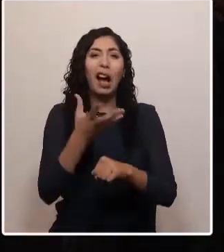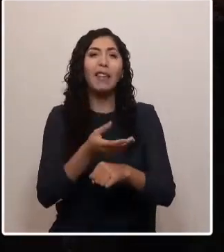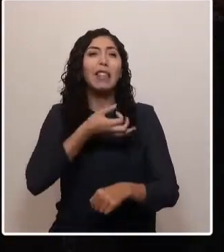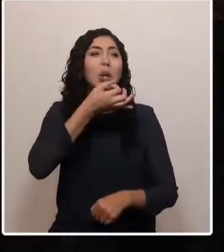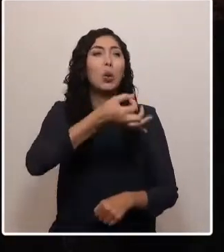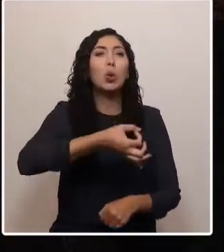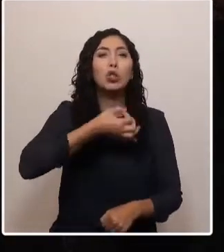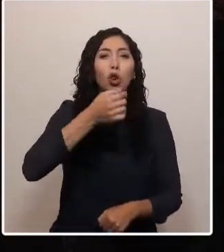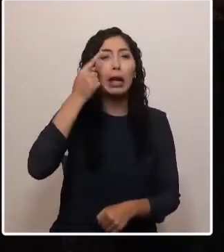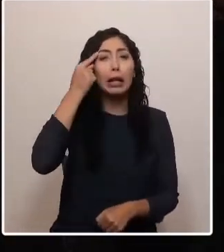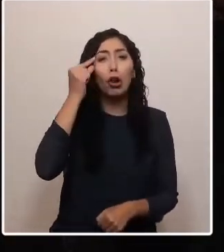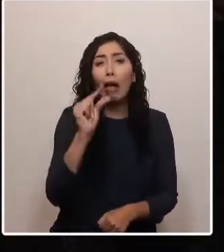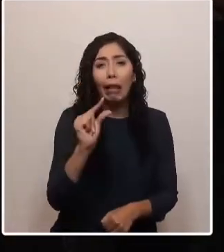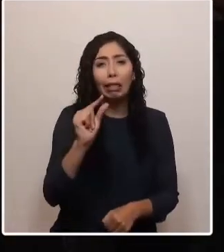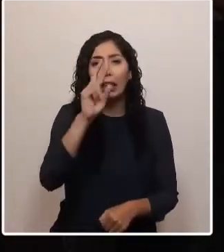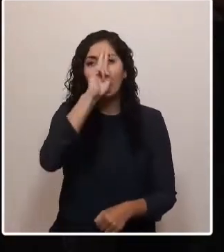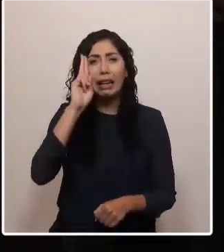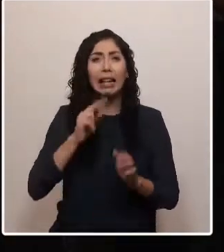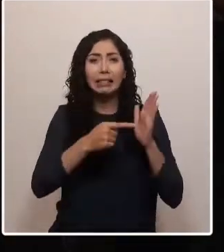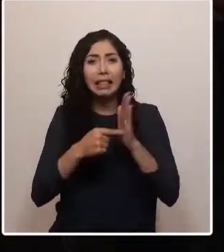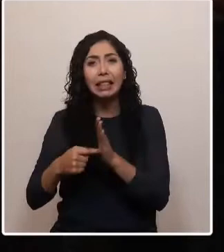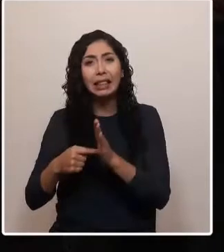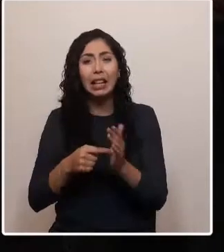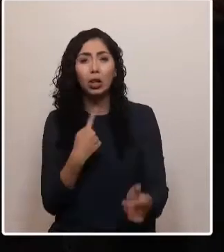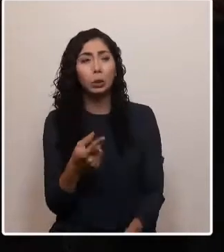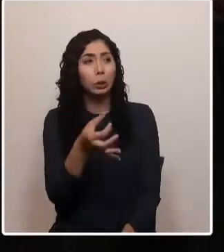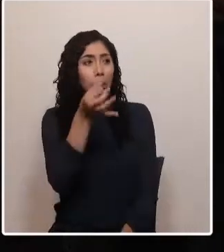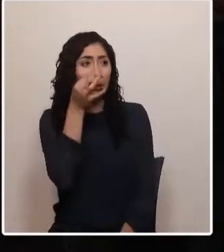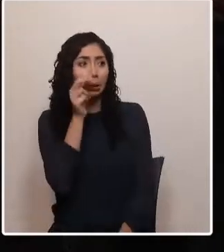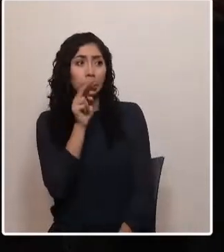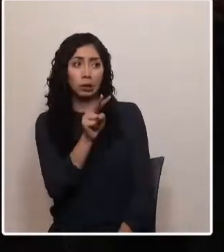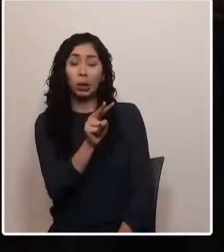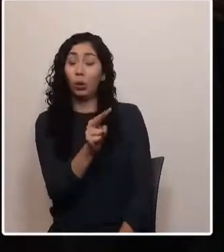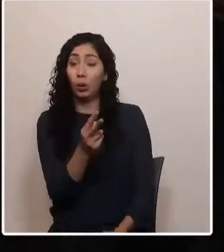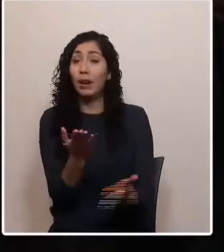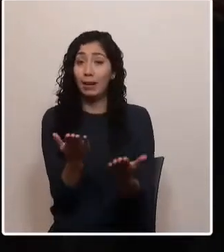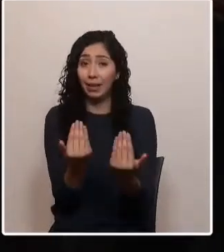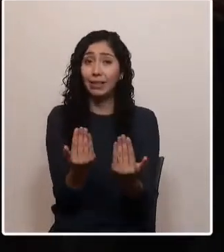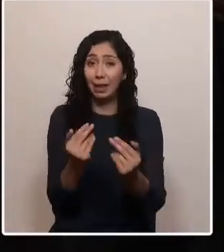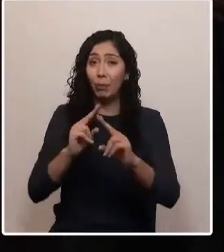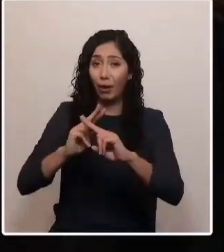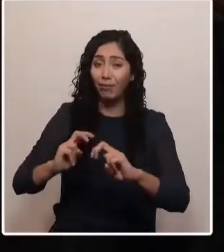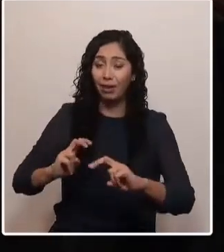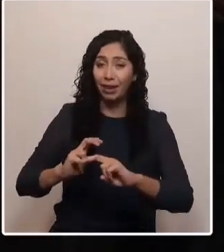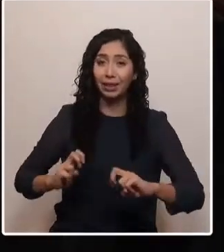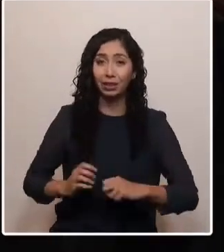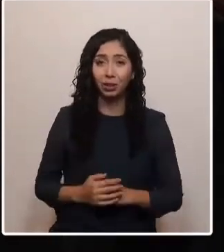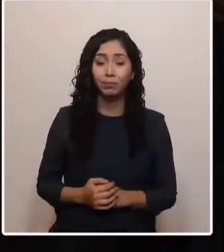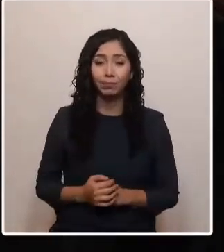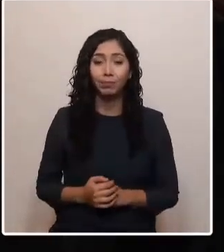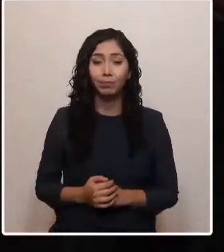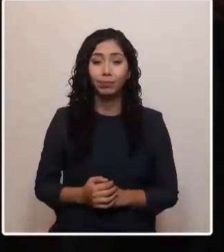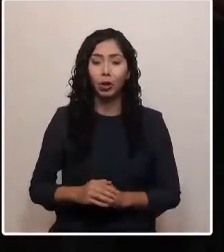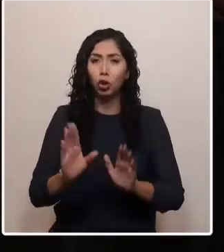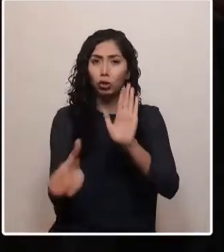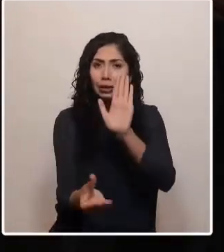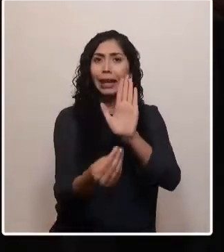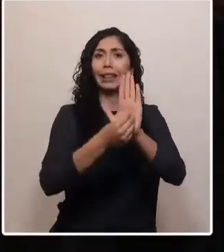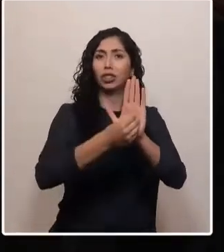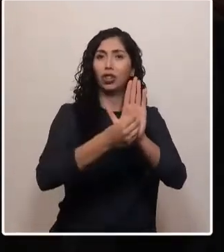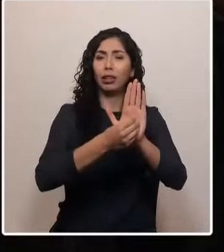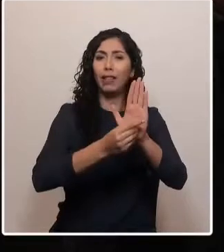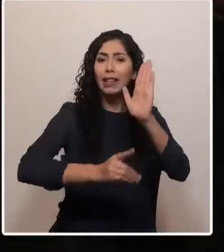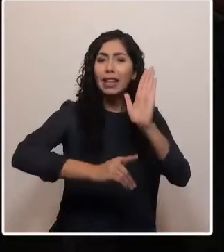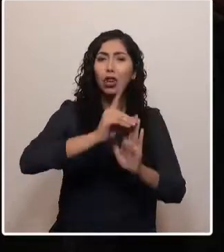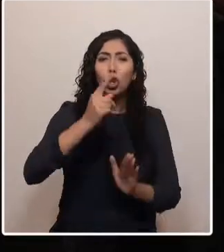como lo que habitual y tristemente nos toca ir, necesitamos conocimiento e investigación. La consagración explícita del desarrollo del conocimiento releva